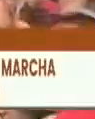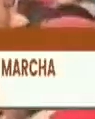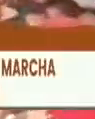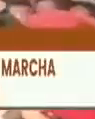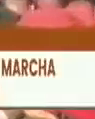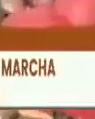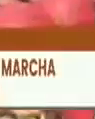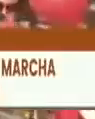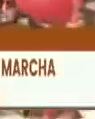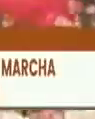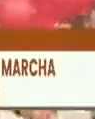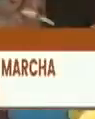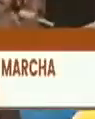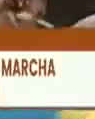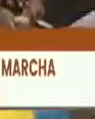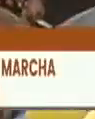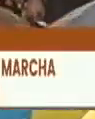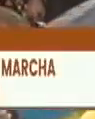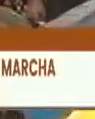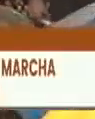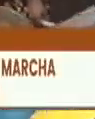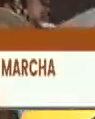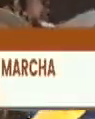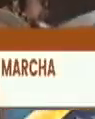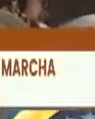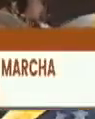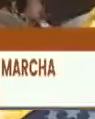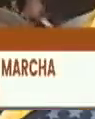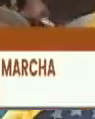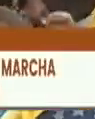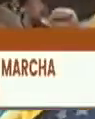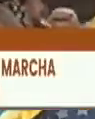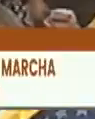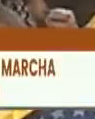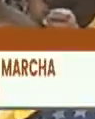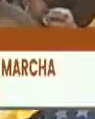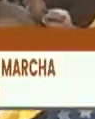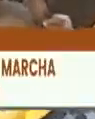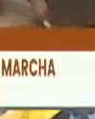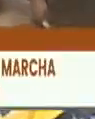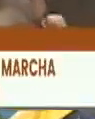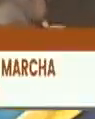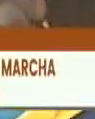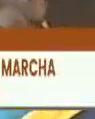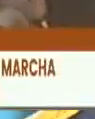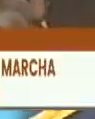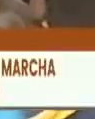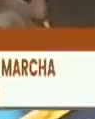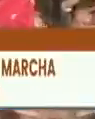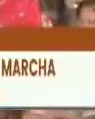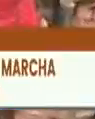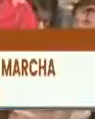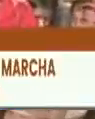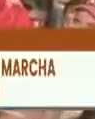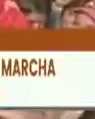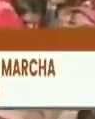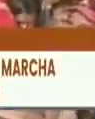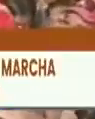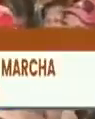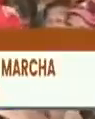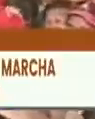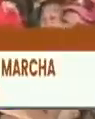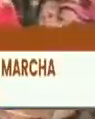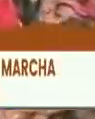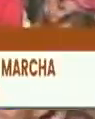¡Que viva la patria! ¡Que viva Bolívar! ¡Que viva Chávez!